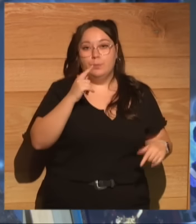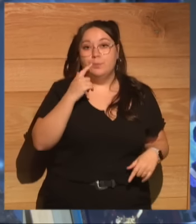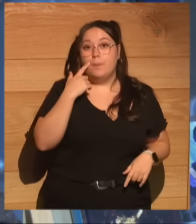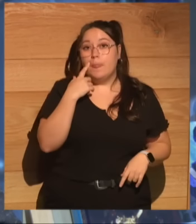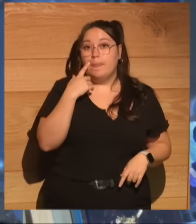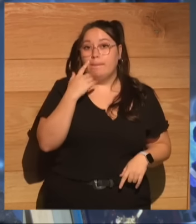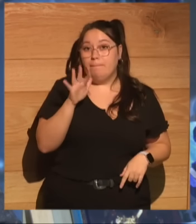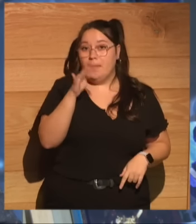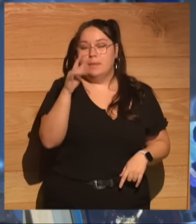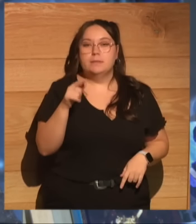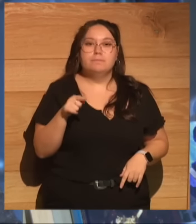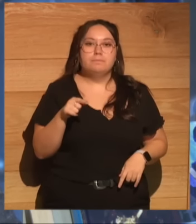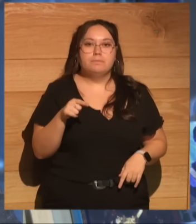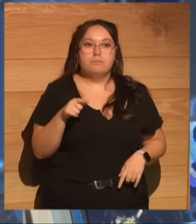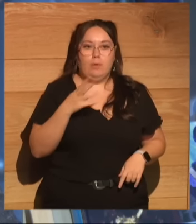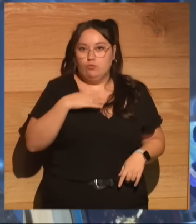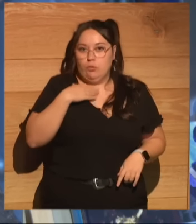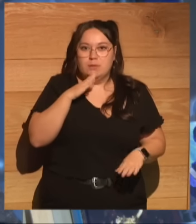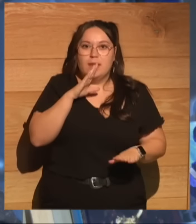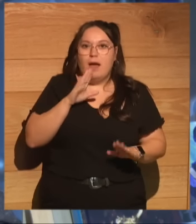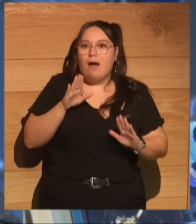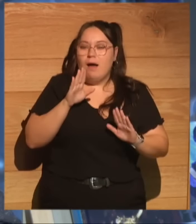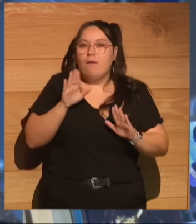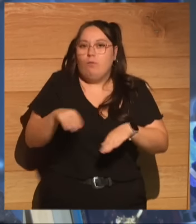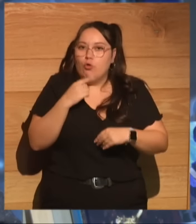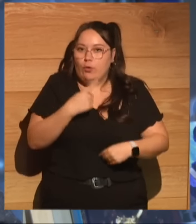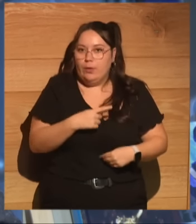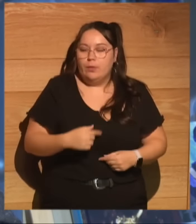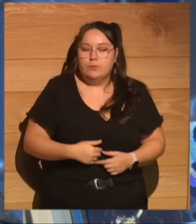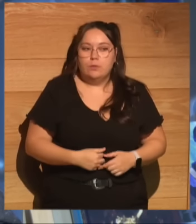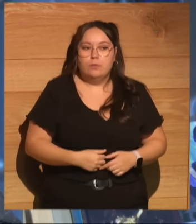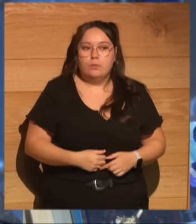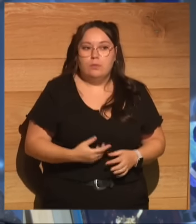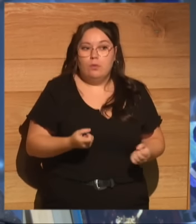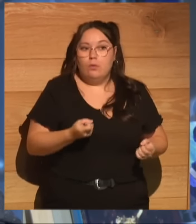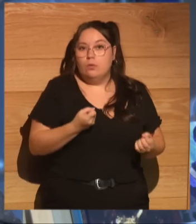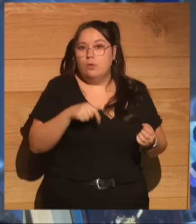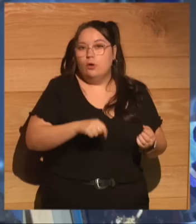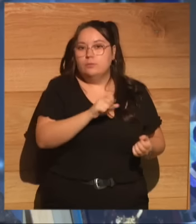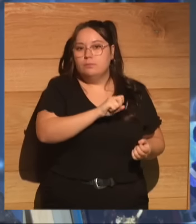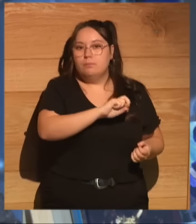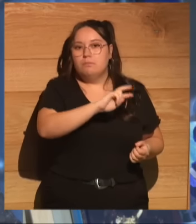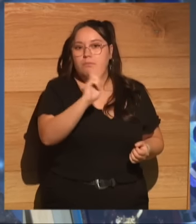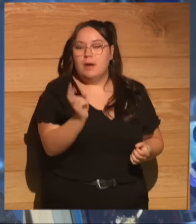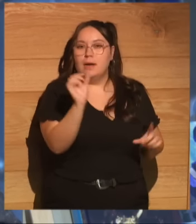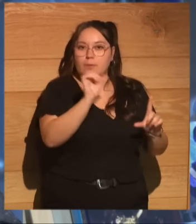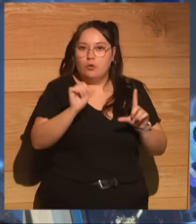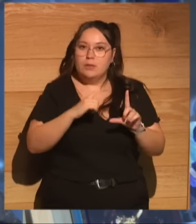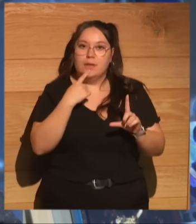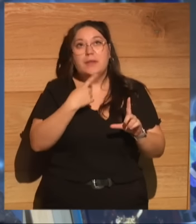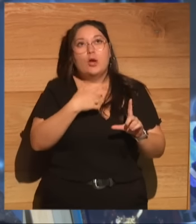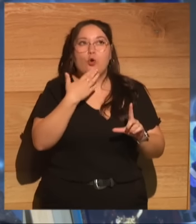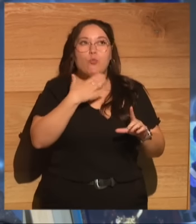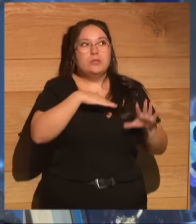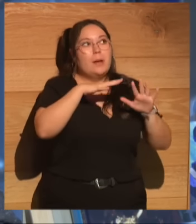probablemente, además, él refrendaría esto, ¿eh? Probablemente él, durante varias películas, hoy en día nos diría que estaba aprendiendo y que estaba